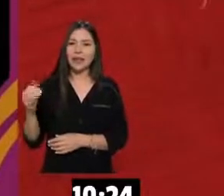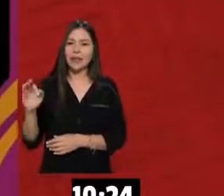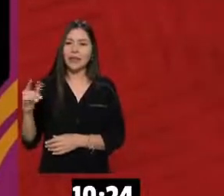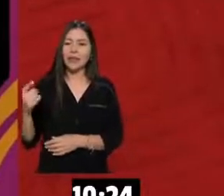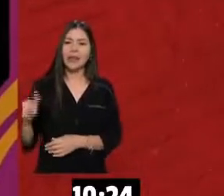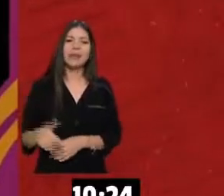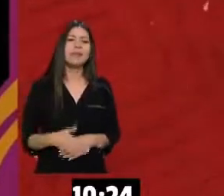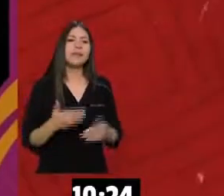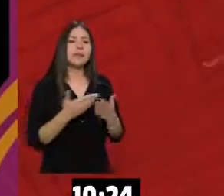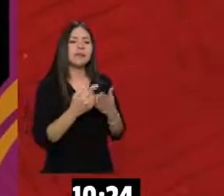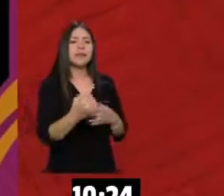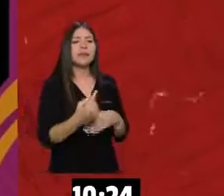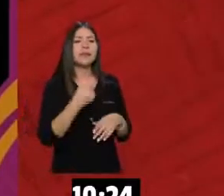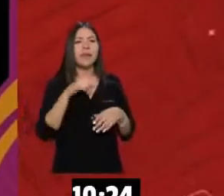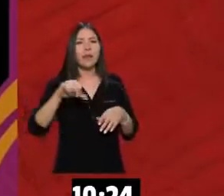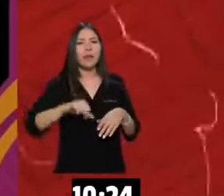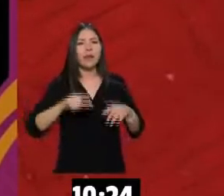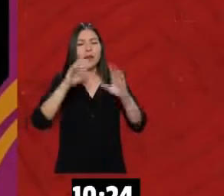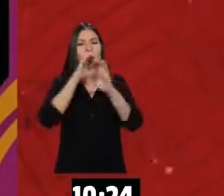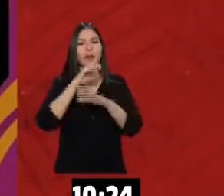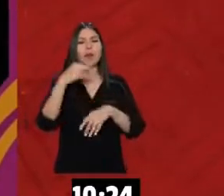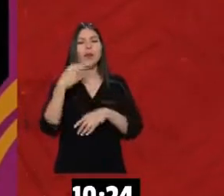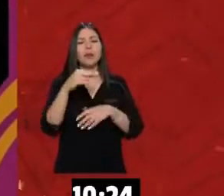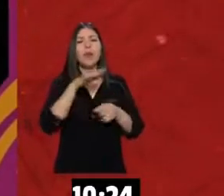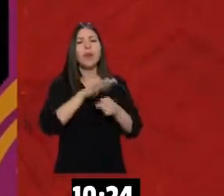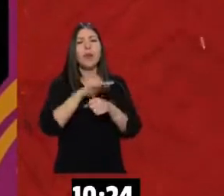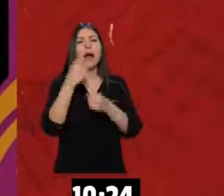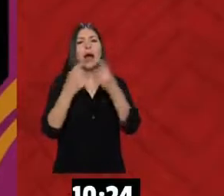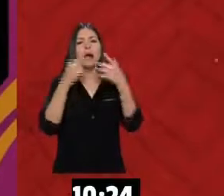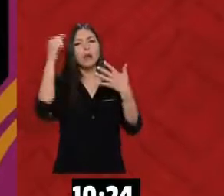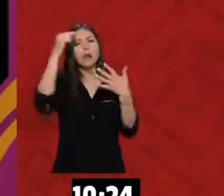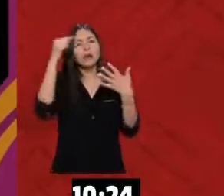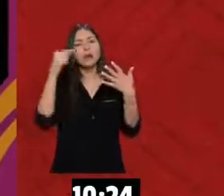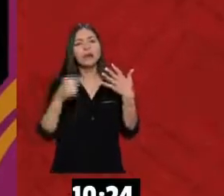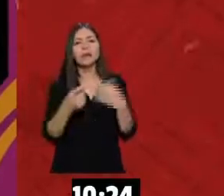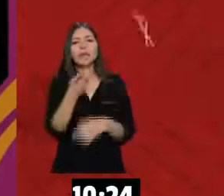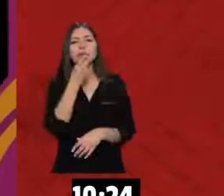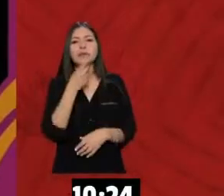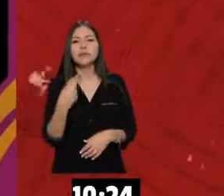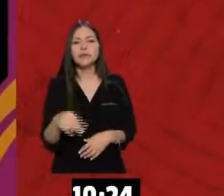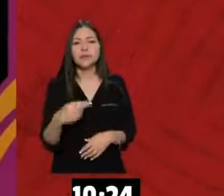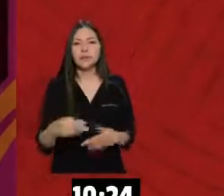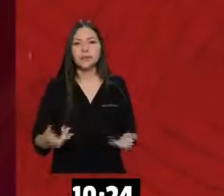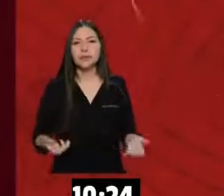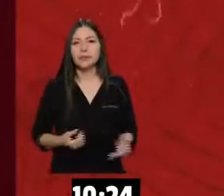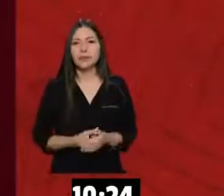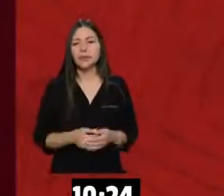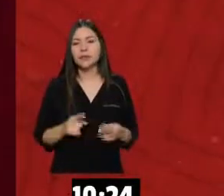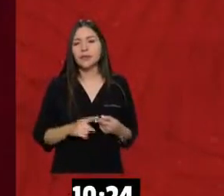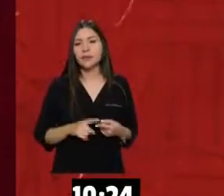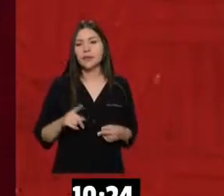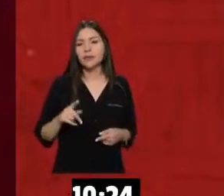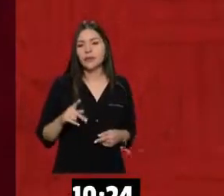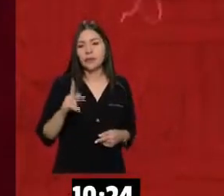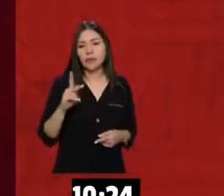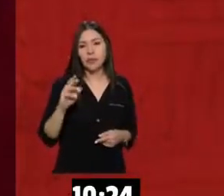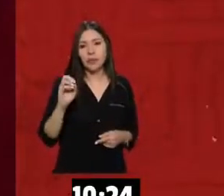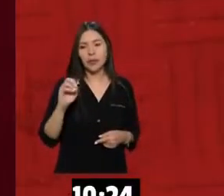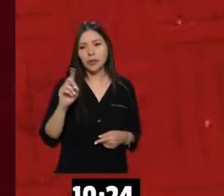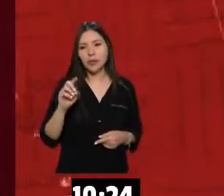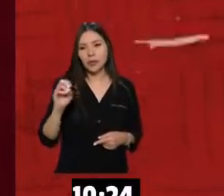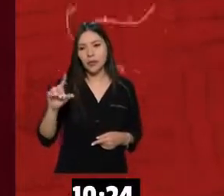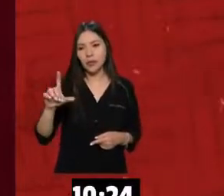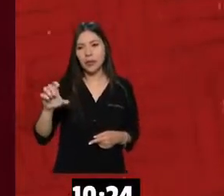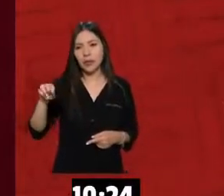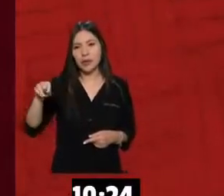de los títulos del concierto de hoy, de las por favor. Canciones. A ver, el playlist. Pozole mío, ¿no? Que incluye